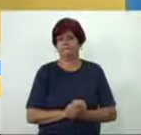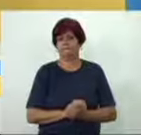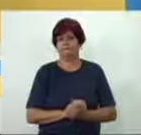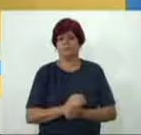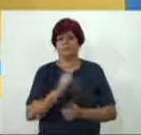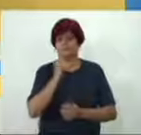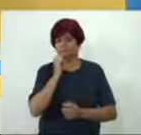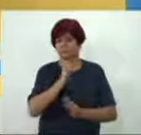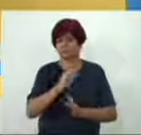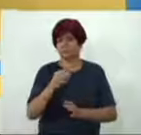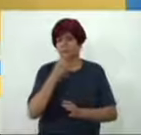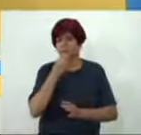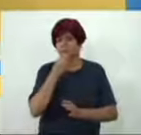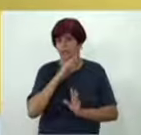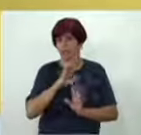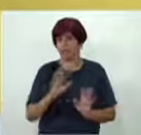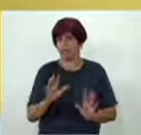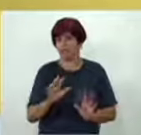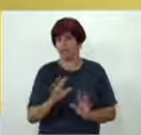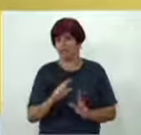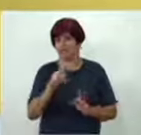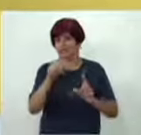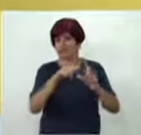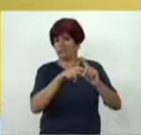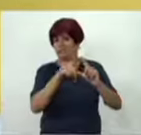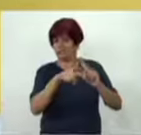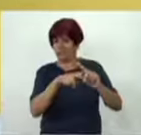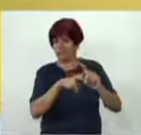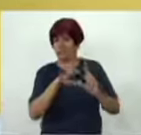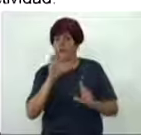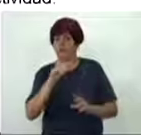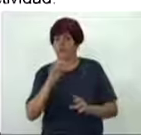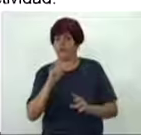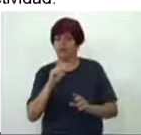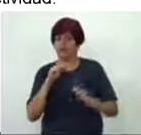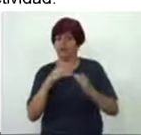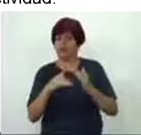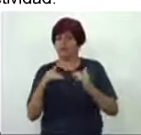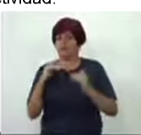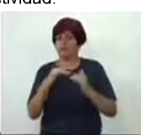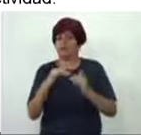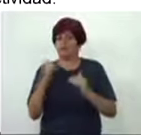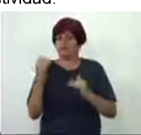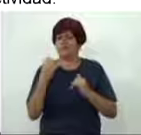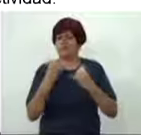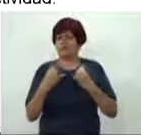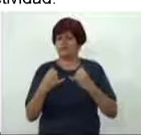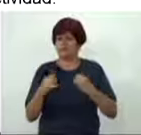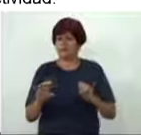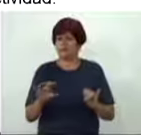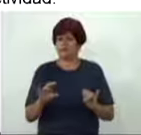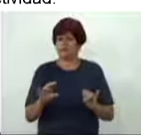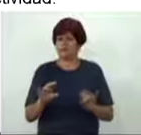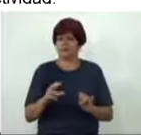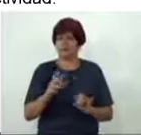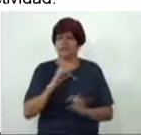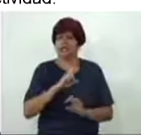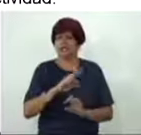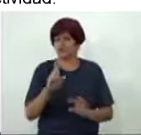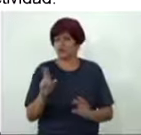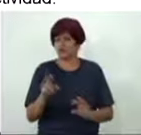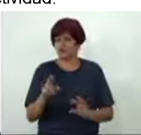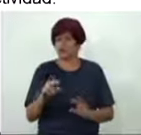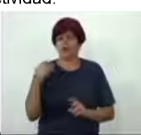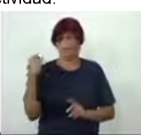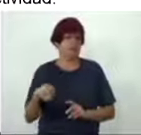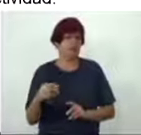Y también pueden ahí, a partir del contenido que estoy estableciendo, el nivel de independencia, los resultados de la acción práctica